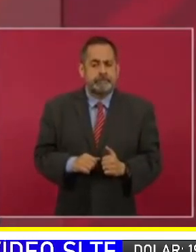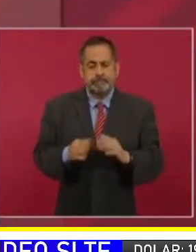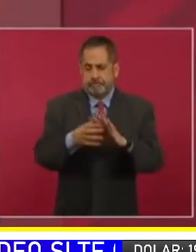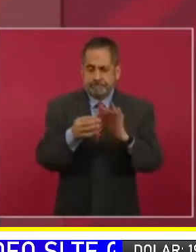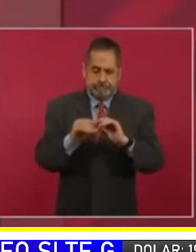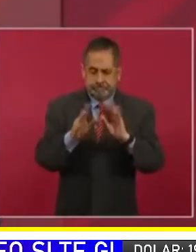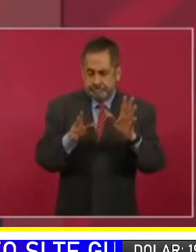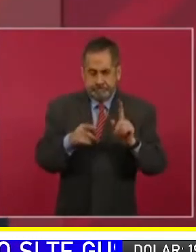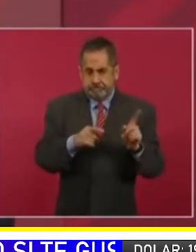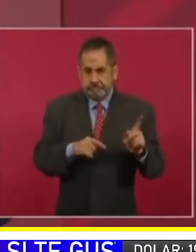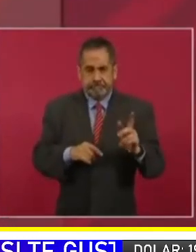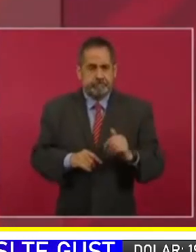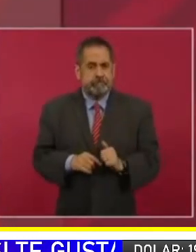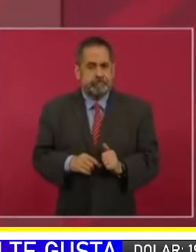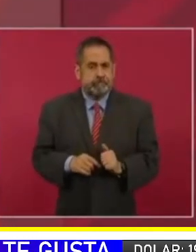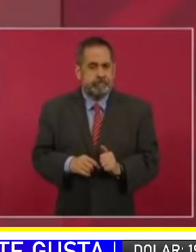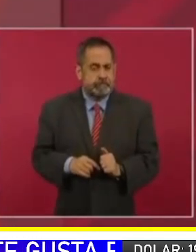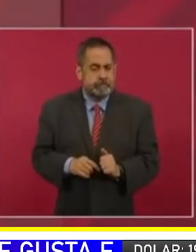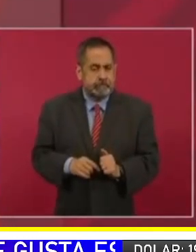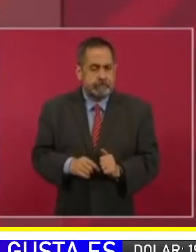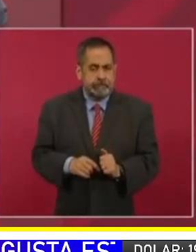definir que